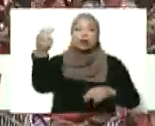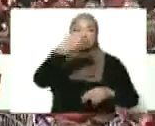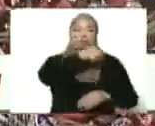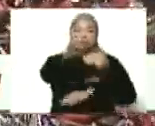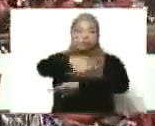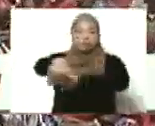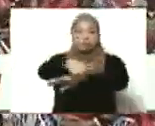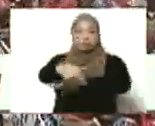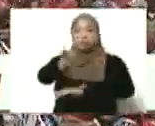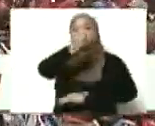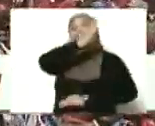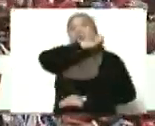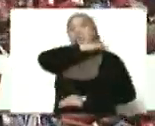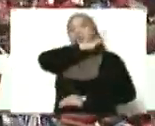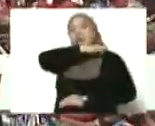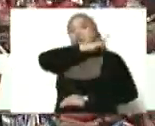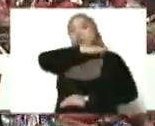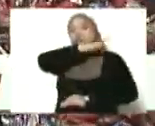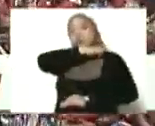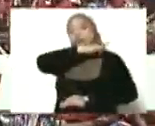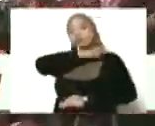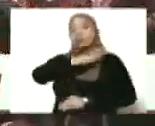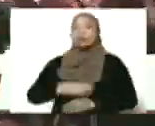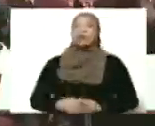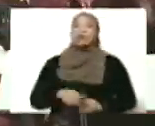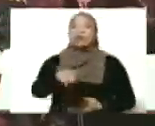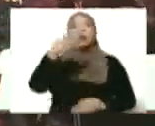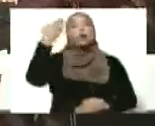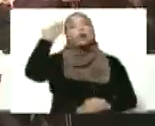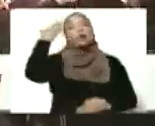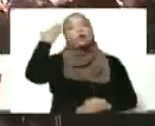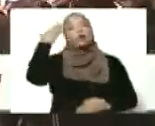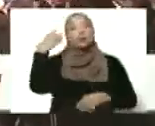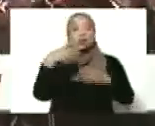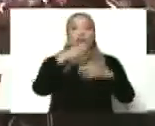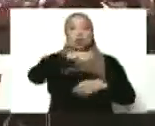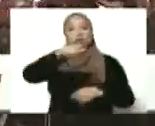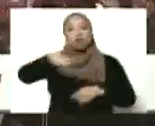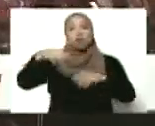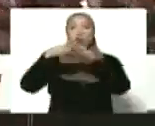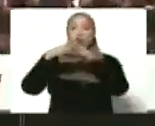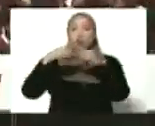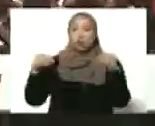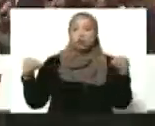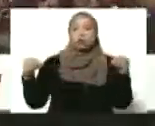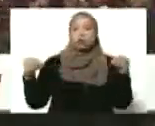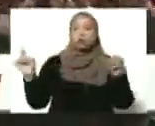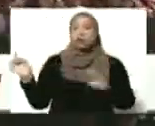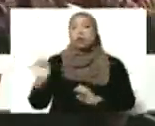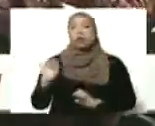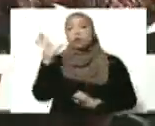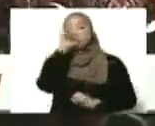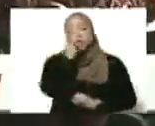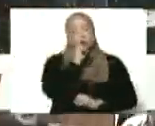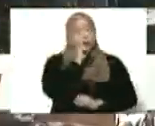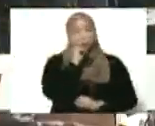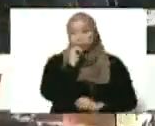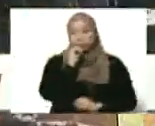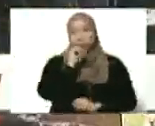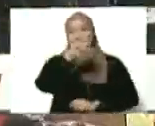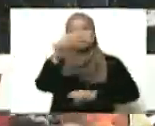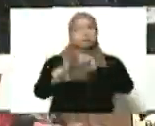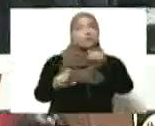las jefas de calle, los equipos. Ustedes conocen en su calle a todo el mundo, ¿verdad? Ahí no hay gallo tapado,